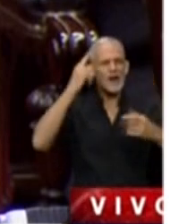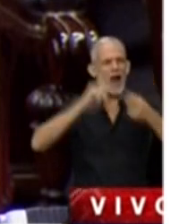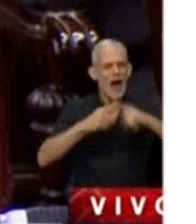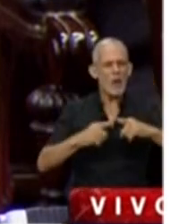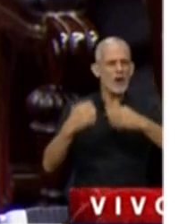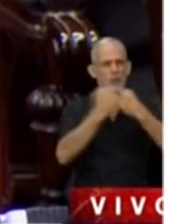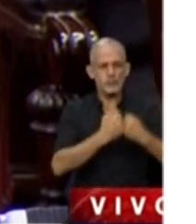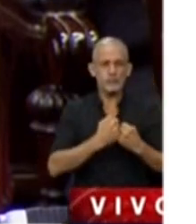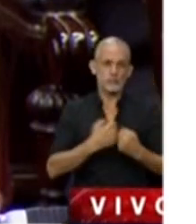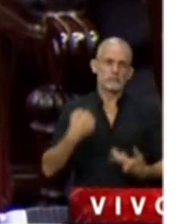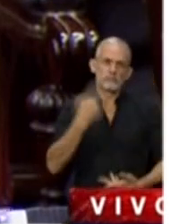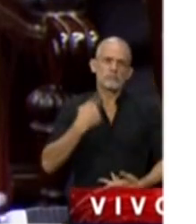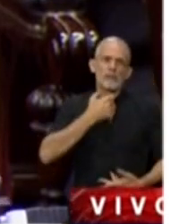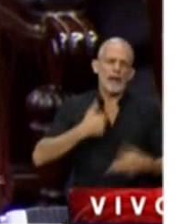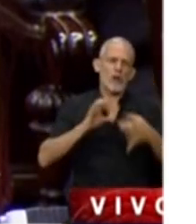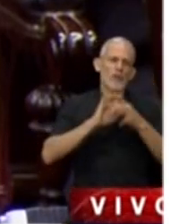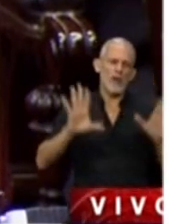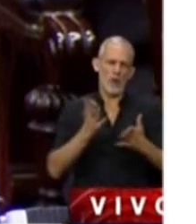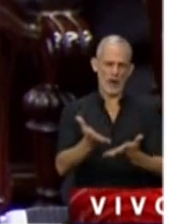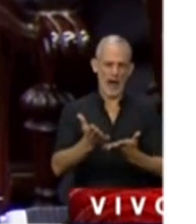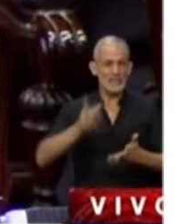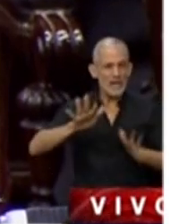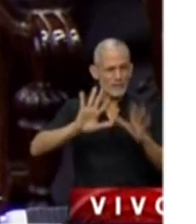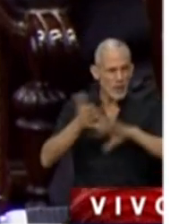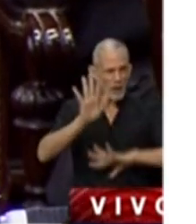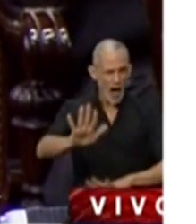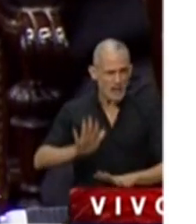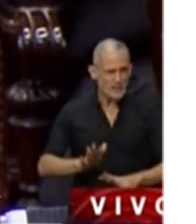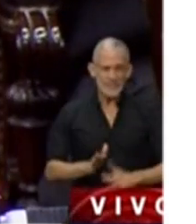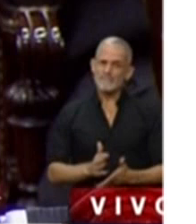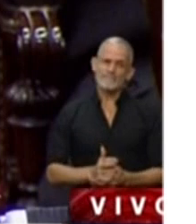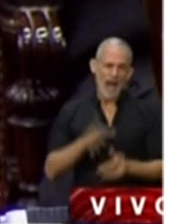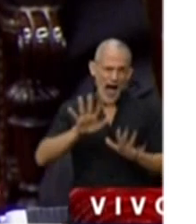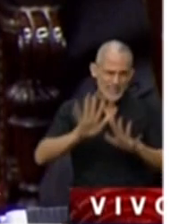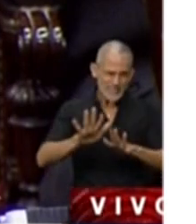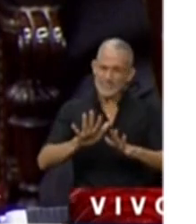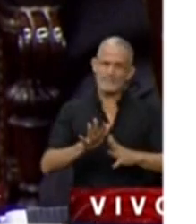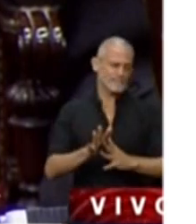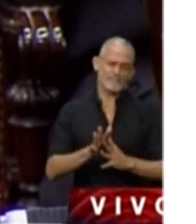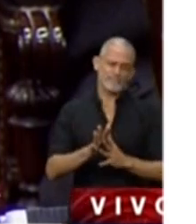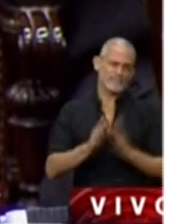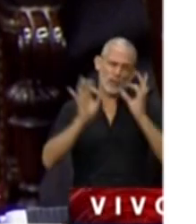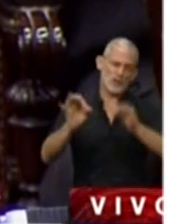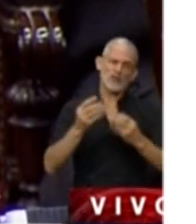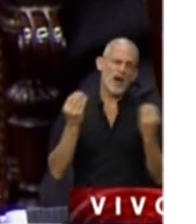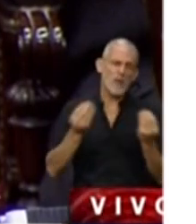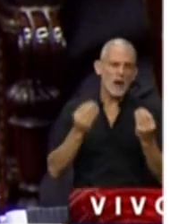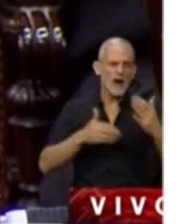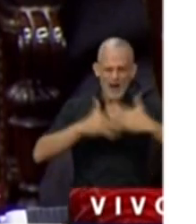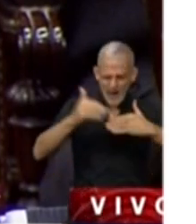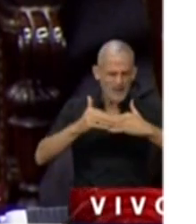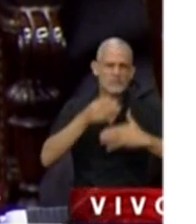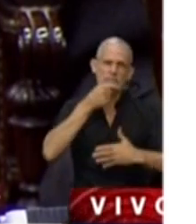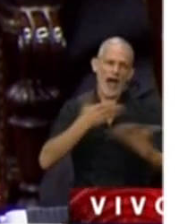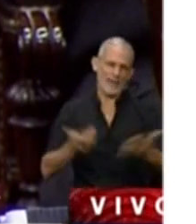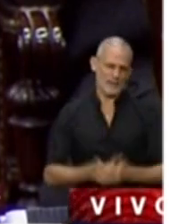sinceramente no no he visto las diferencias que deben existir pero que te quieres ir de fondo seguramente sí digamos ahí hay un montón de